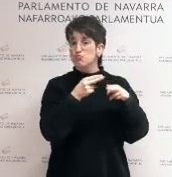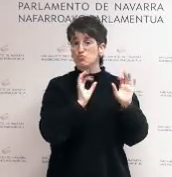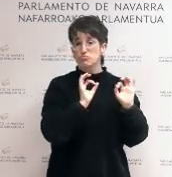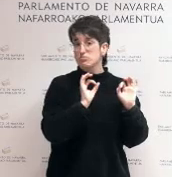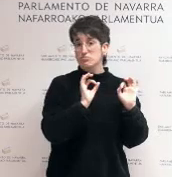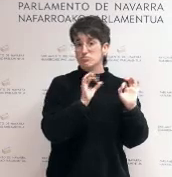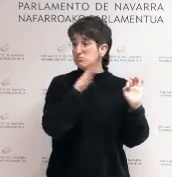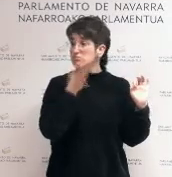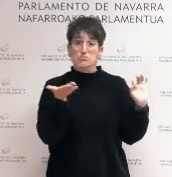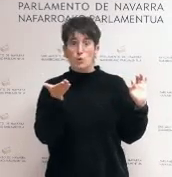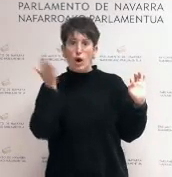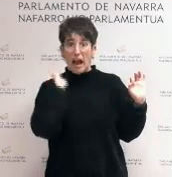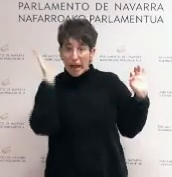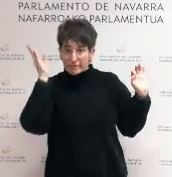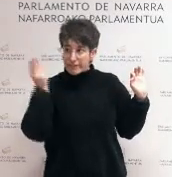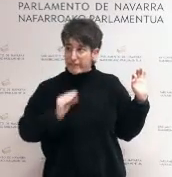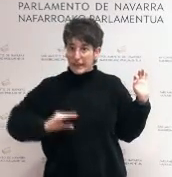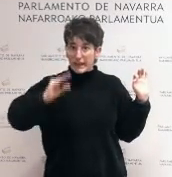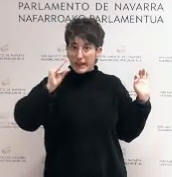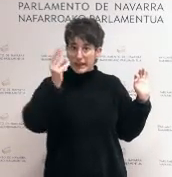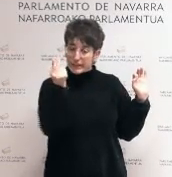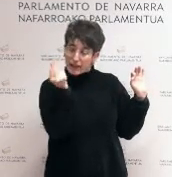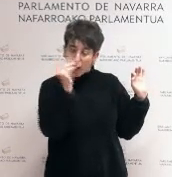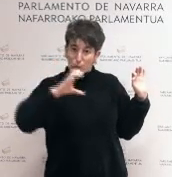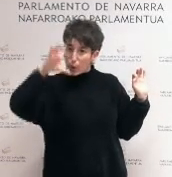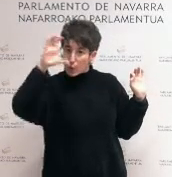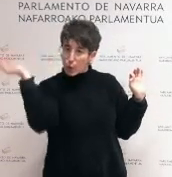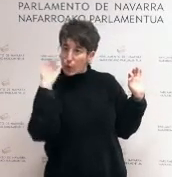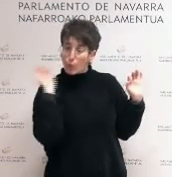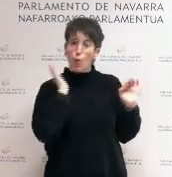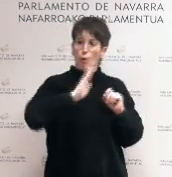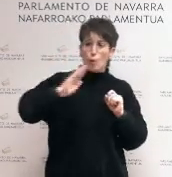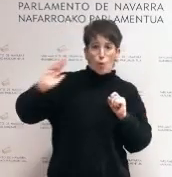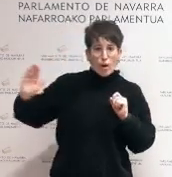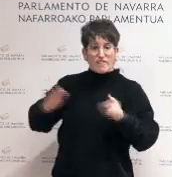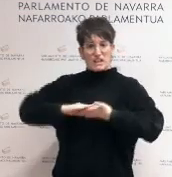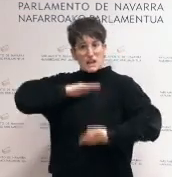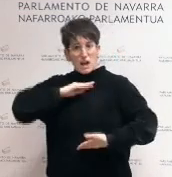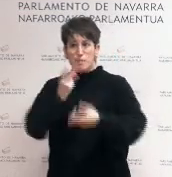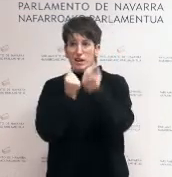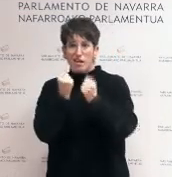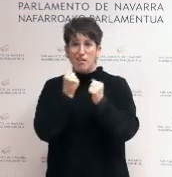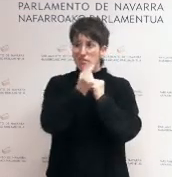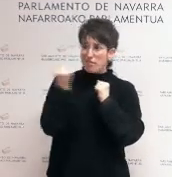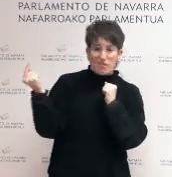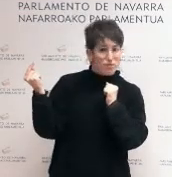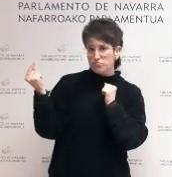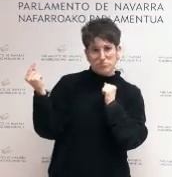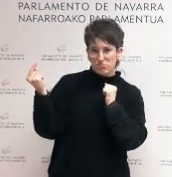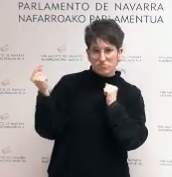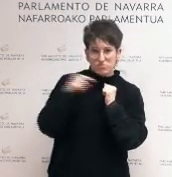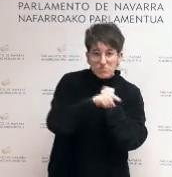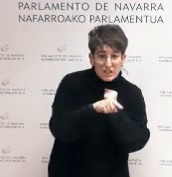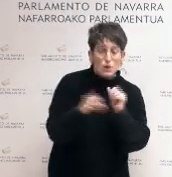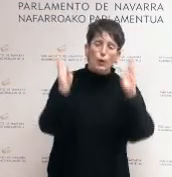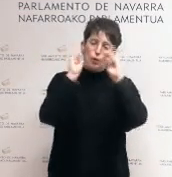de la inflación y la subida del coste de la vida para las personas. Aquí no vemos nada de eso. Aquí no vemos ningún alivio fiscal,